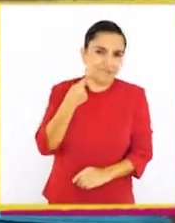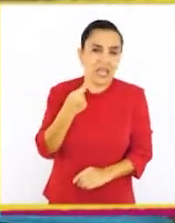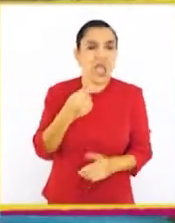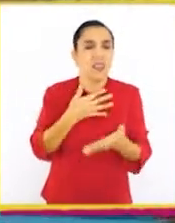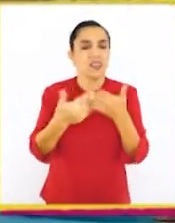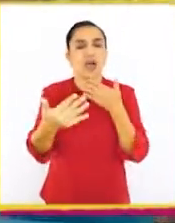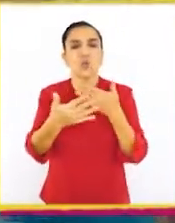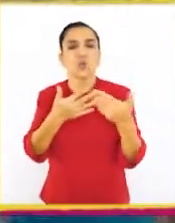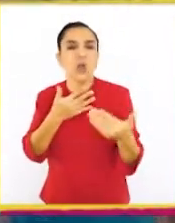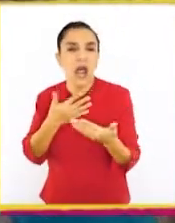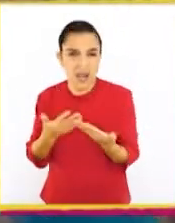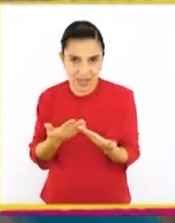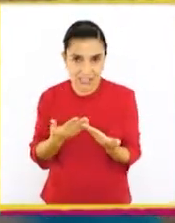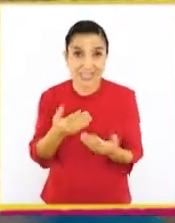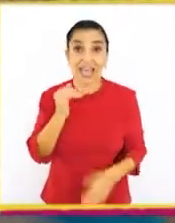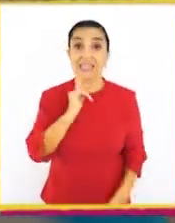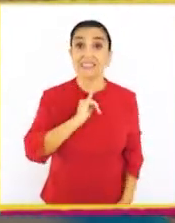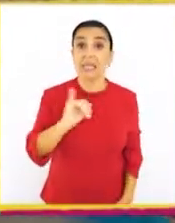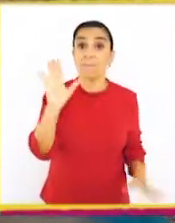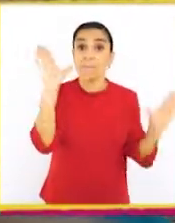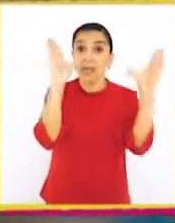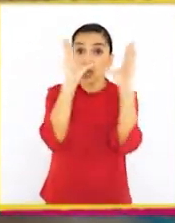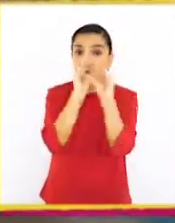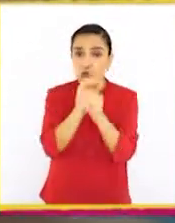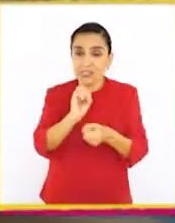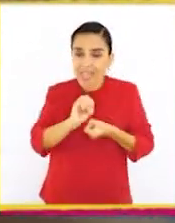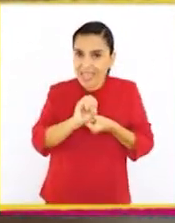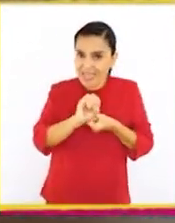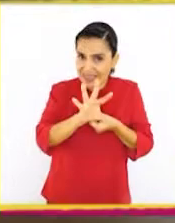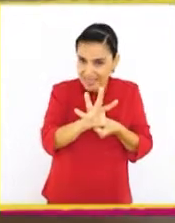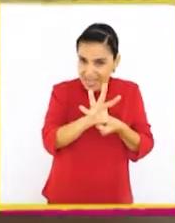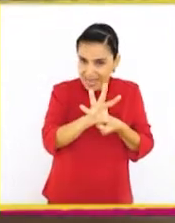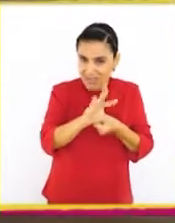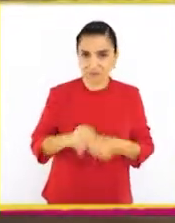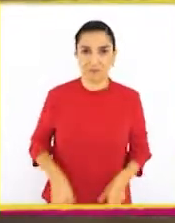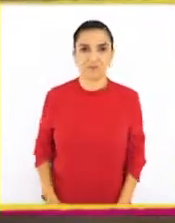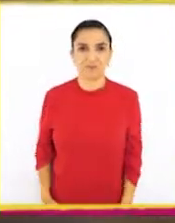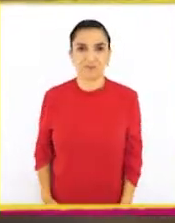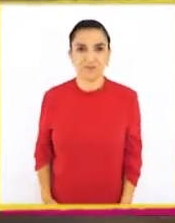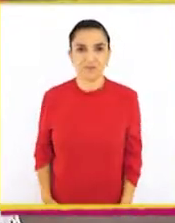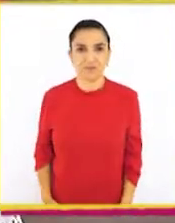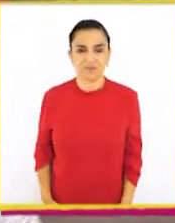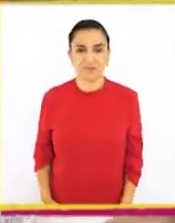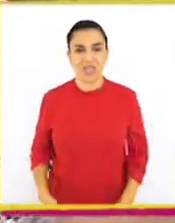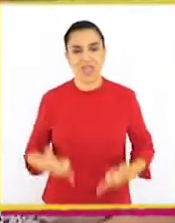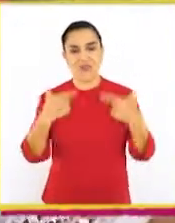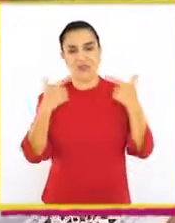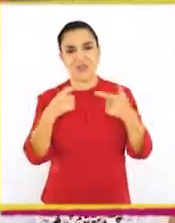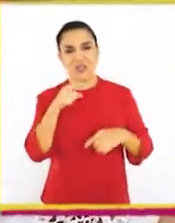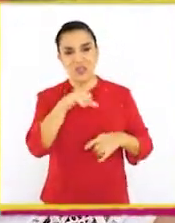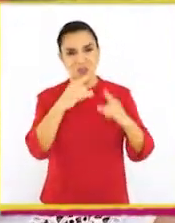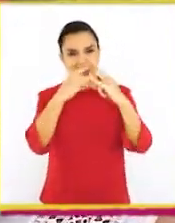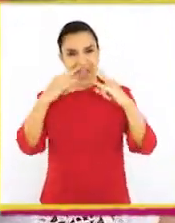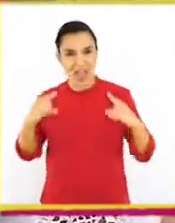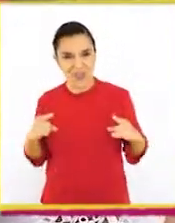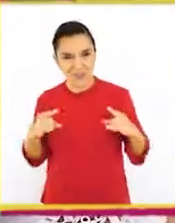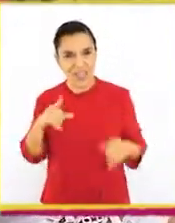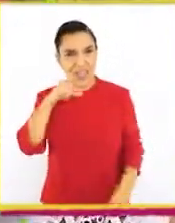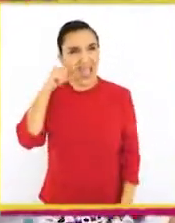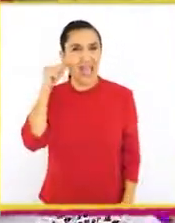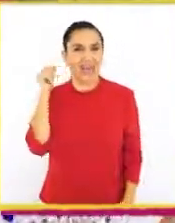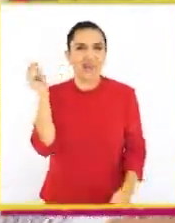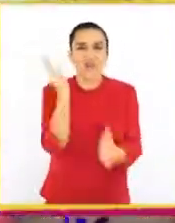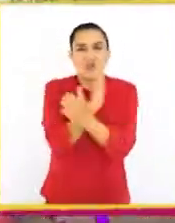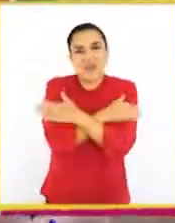naturaleza. Por eso, siempre ten a mano durante la noche una linterna para iluminarte. ¡Suerte en tu camping,